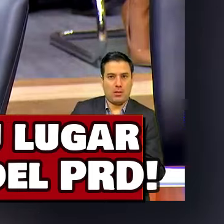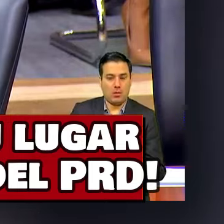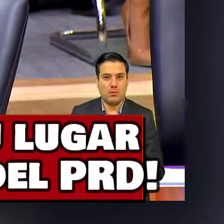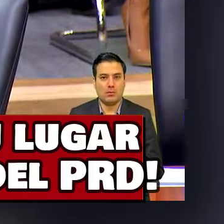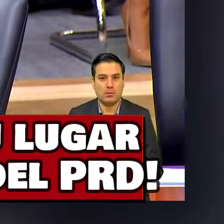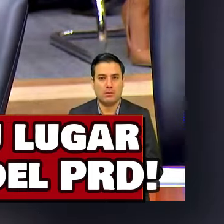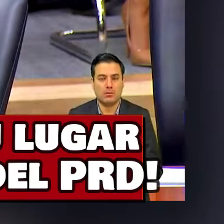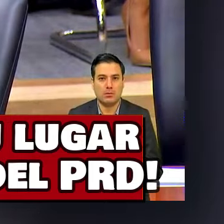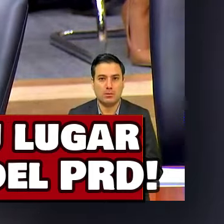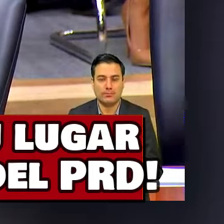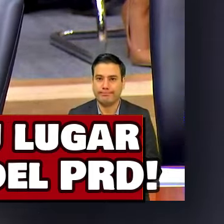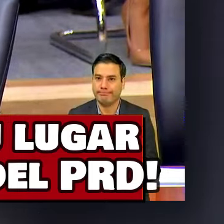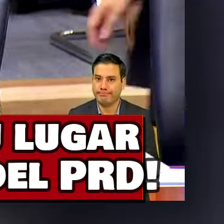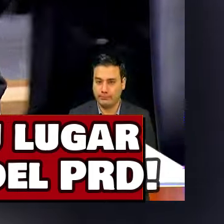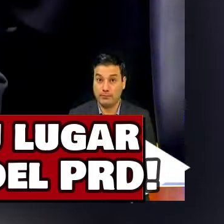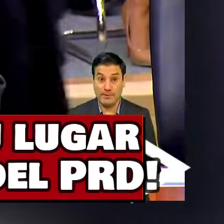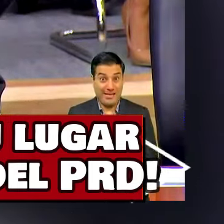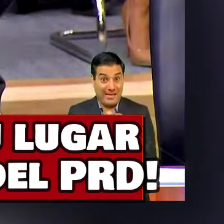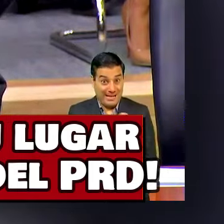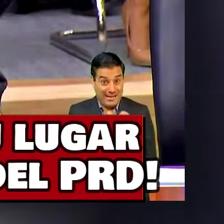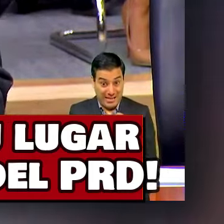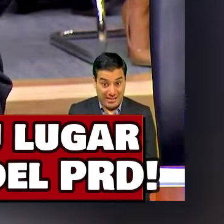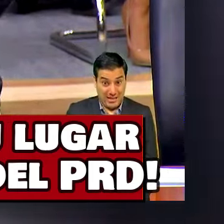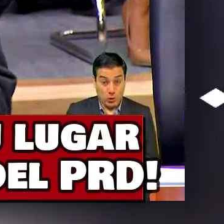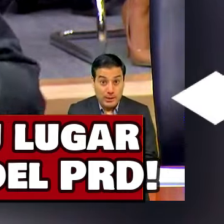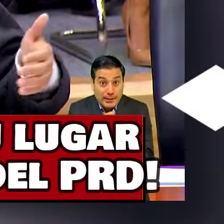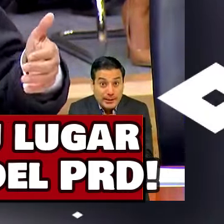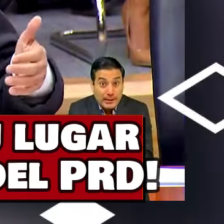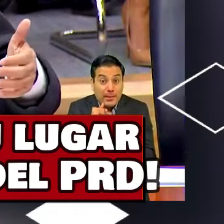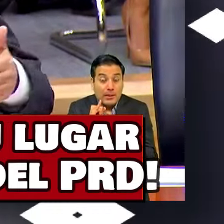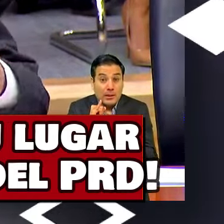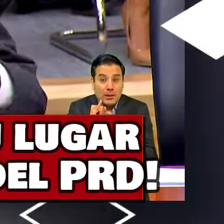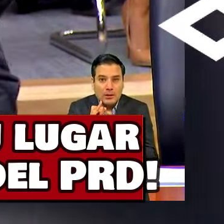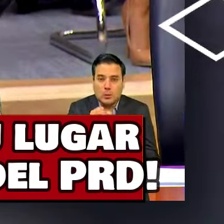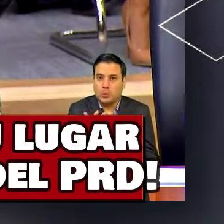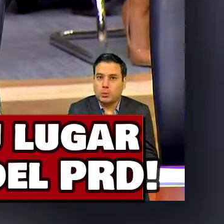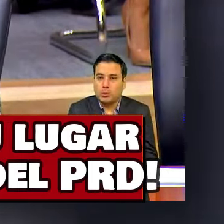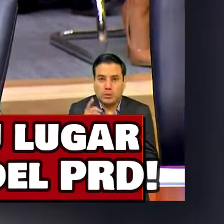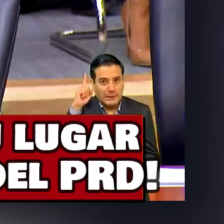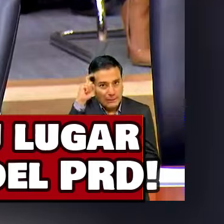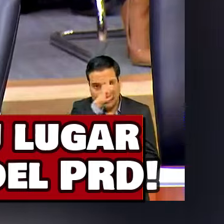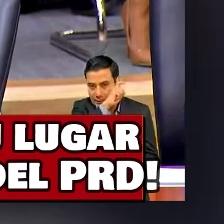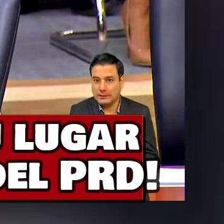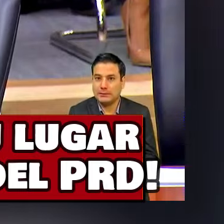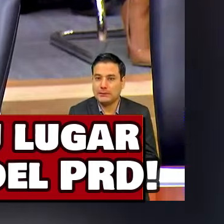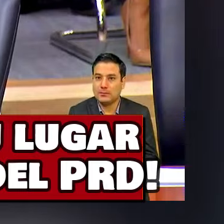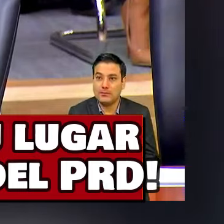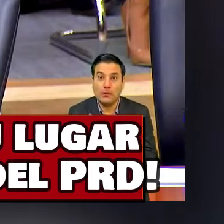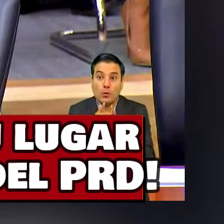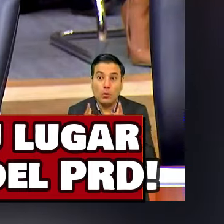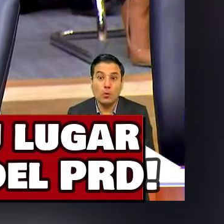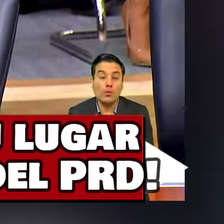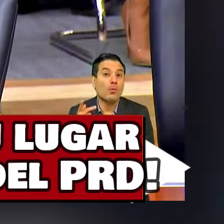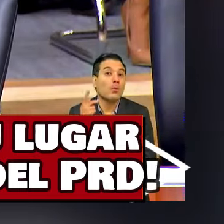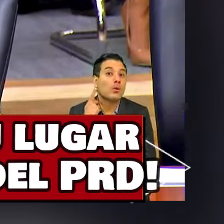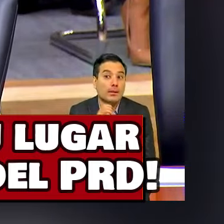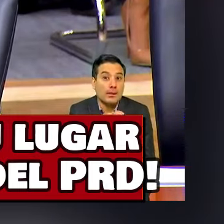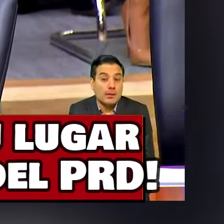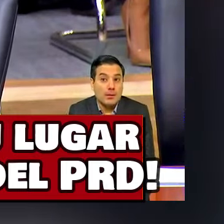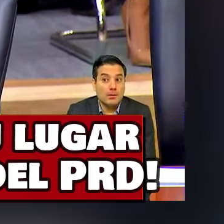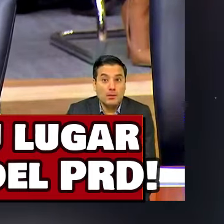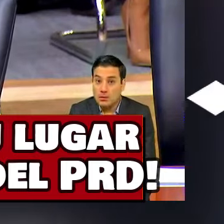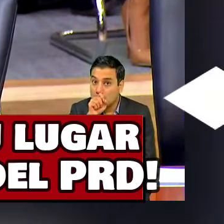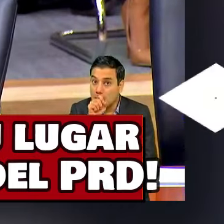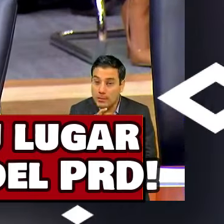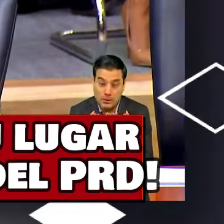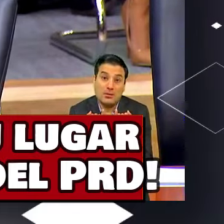sí, para los, como aquí también se ha manifestado, para los candidatos independientes, o sea, los de los partidos no salen en una misma línea, porque dependiendo de la fuerza del